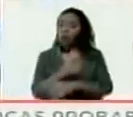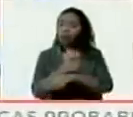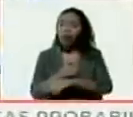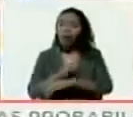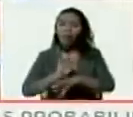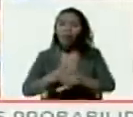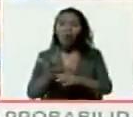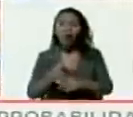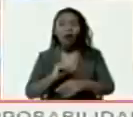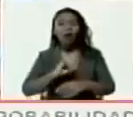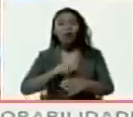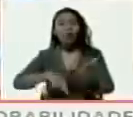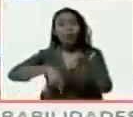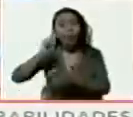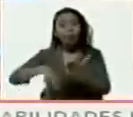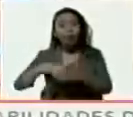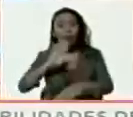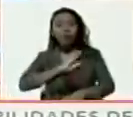contratado por él.